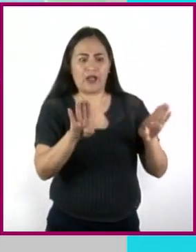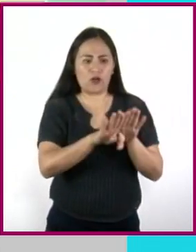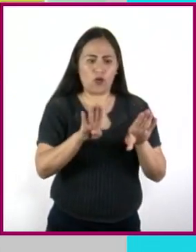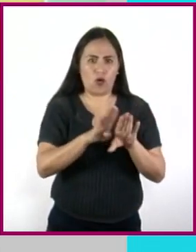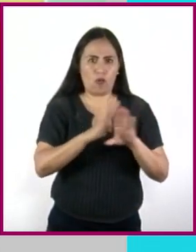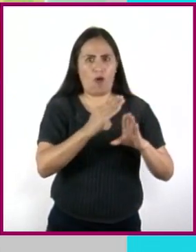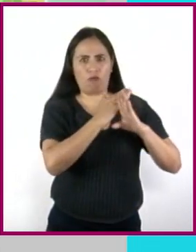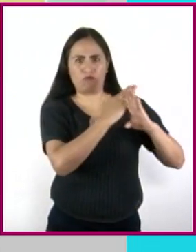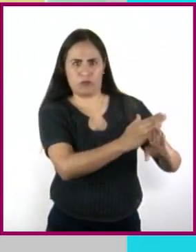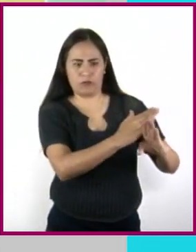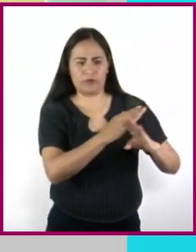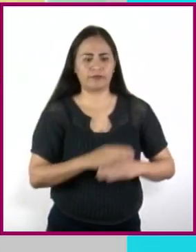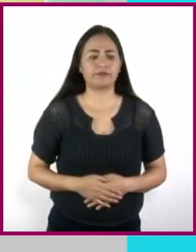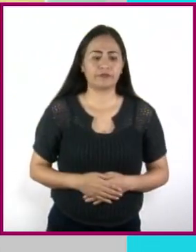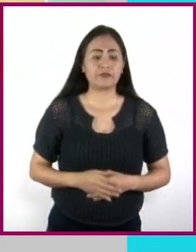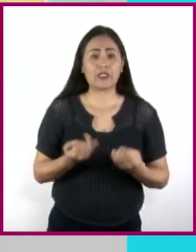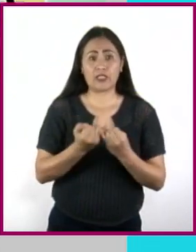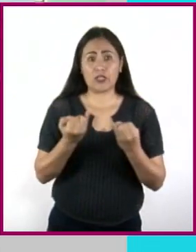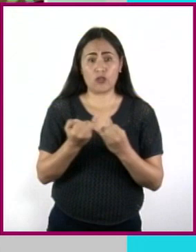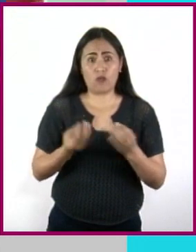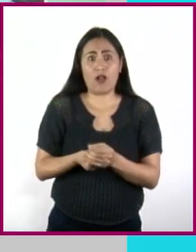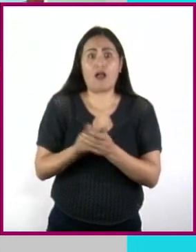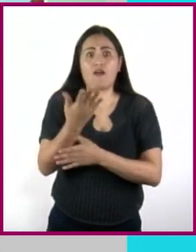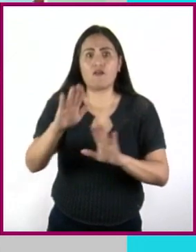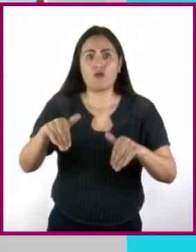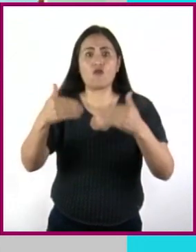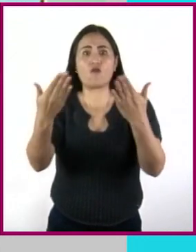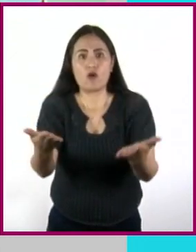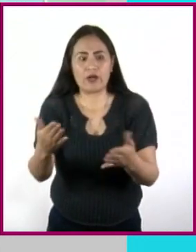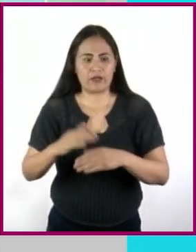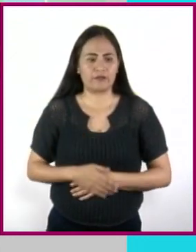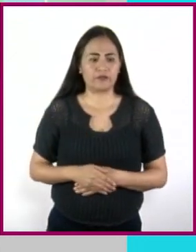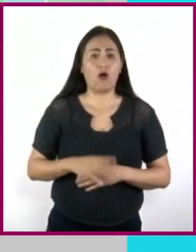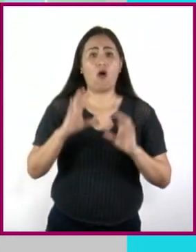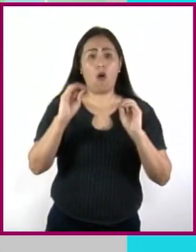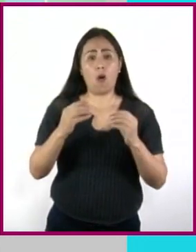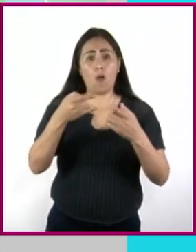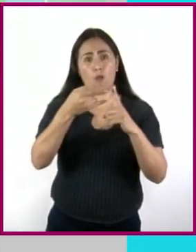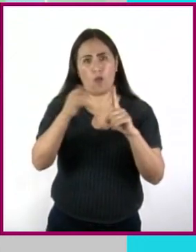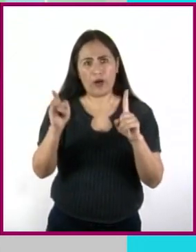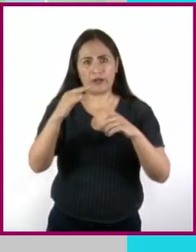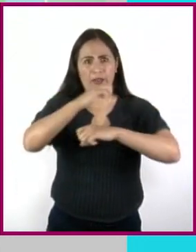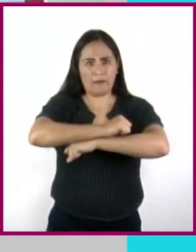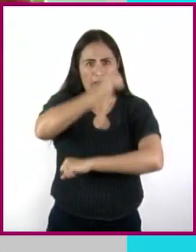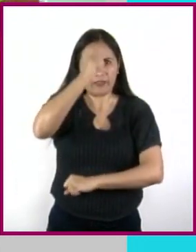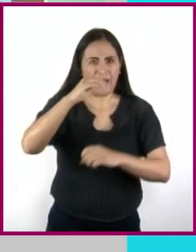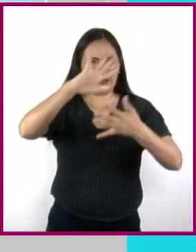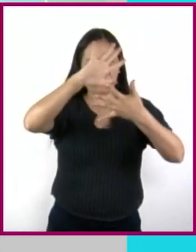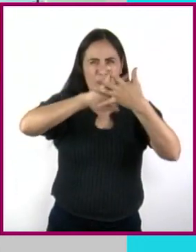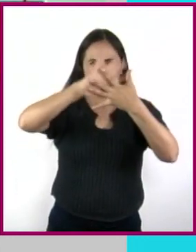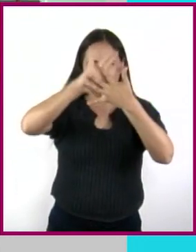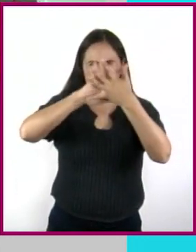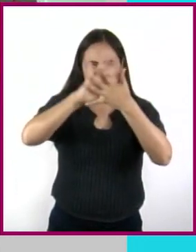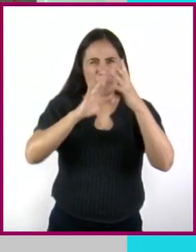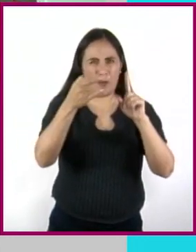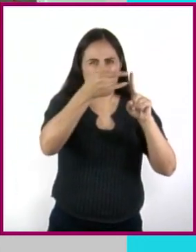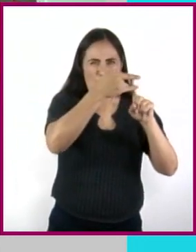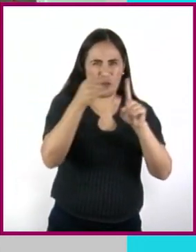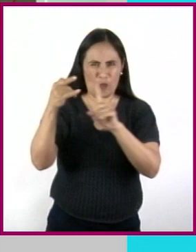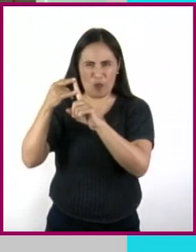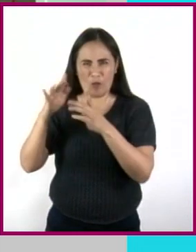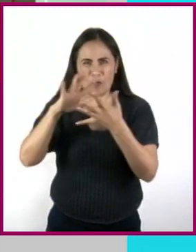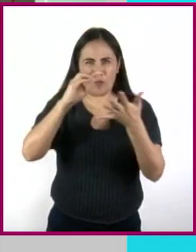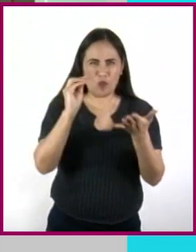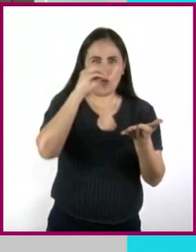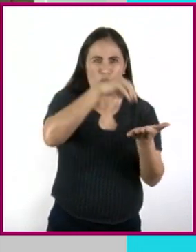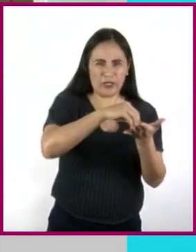repelente, más aún si estamos al aire libre, y colocando tejidos mosquiteros en puertas y ventanas. Hay que considerar que los horarios de mayor actividad